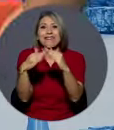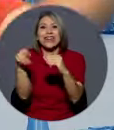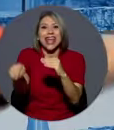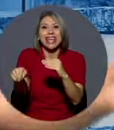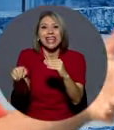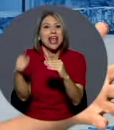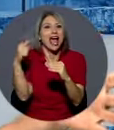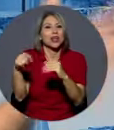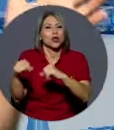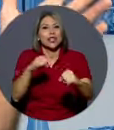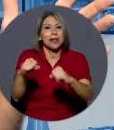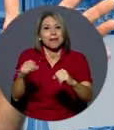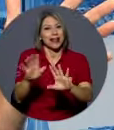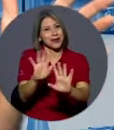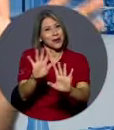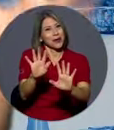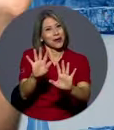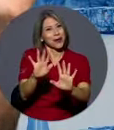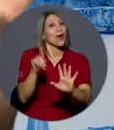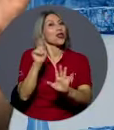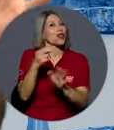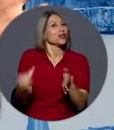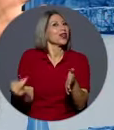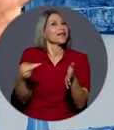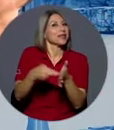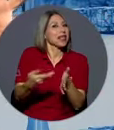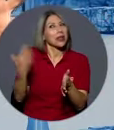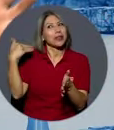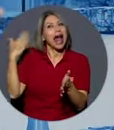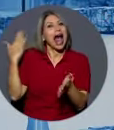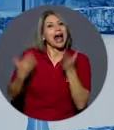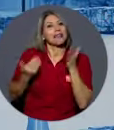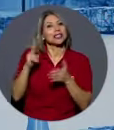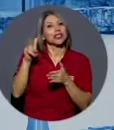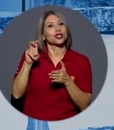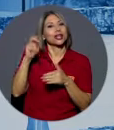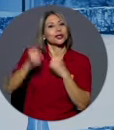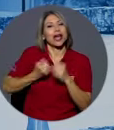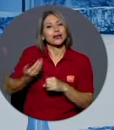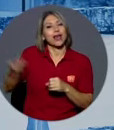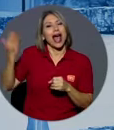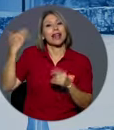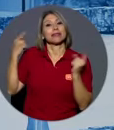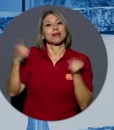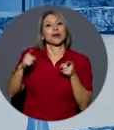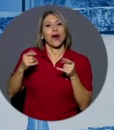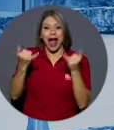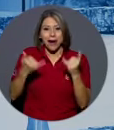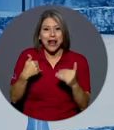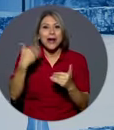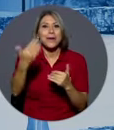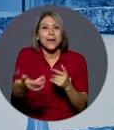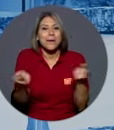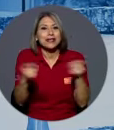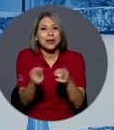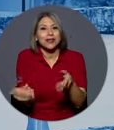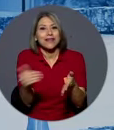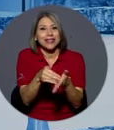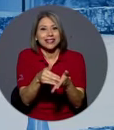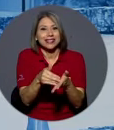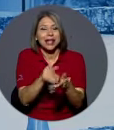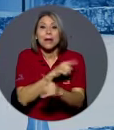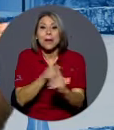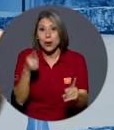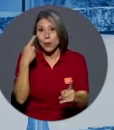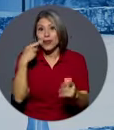200, 300 años y todavía no le ha tocado, tal vez sea el próximo lugar. Entonces es ese problema, ese reto que se tiene